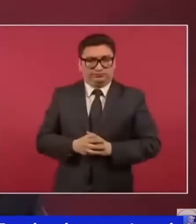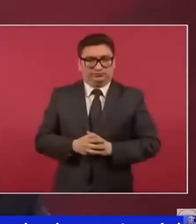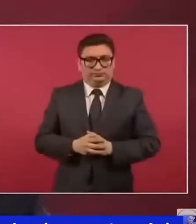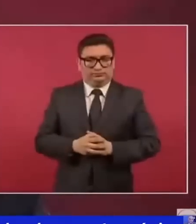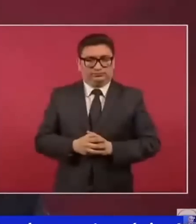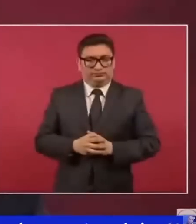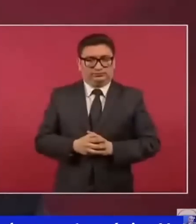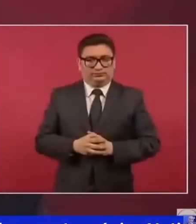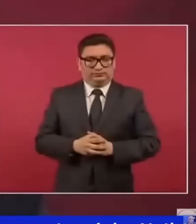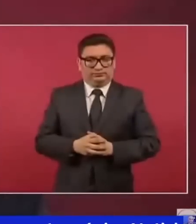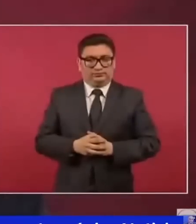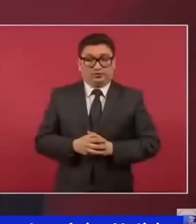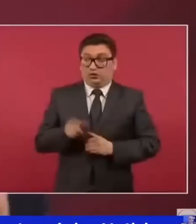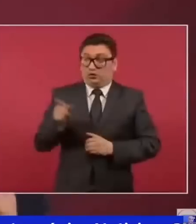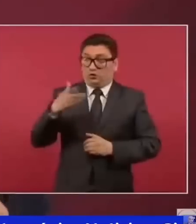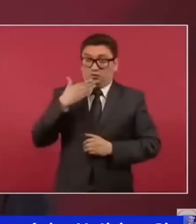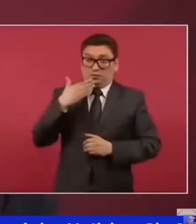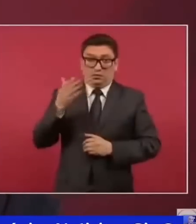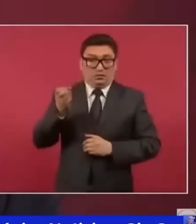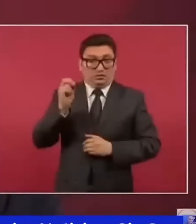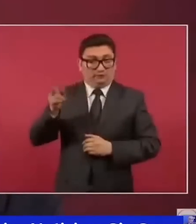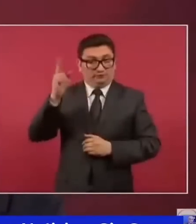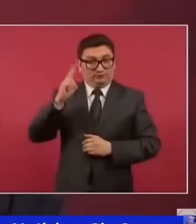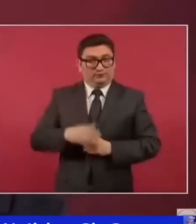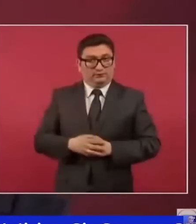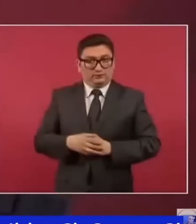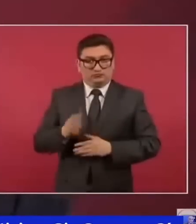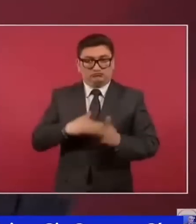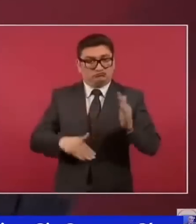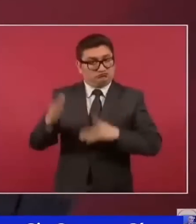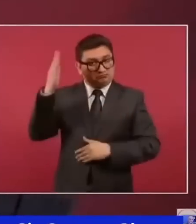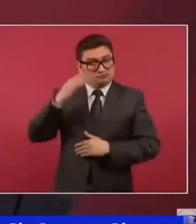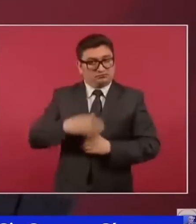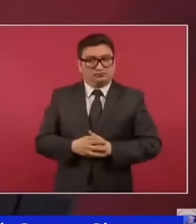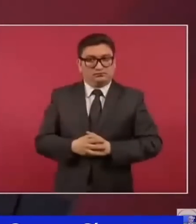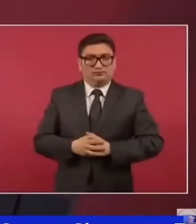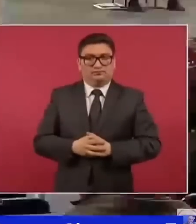Le ha ido re bien, ya se coló.